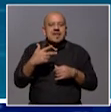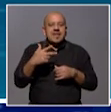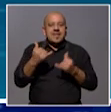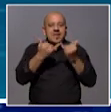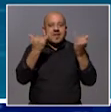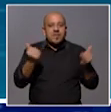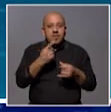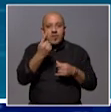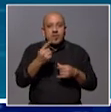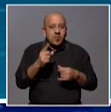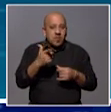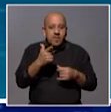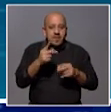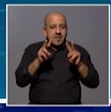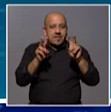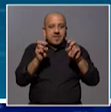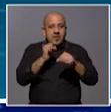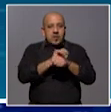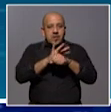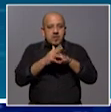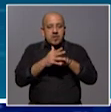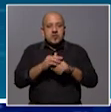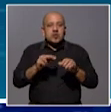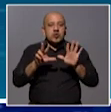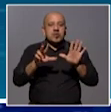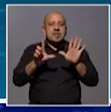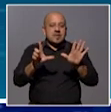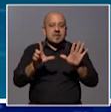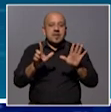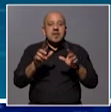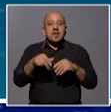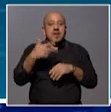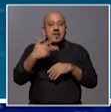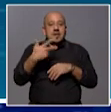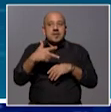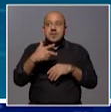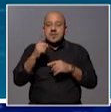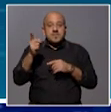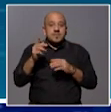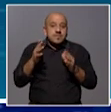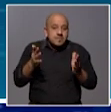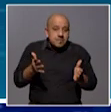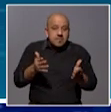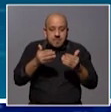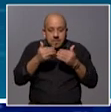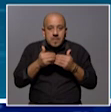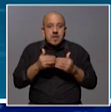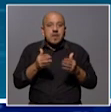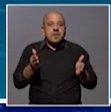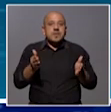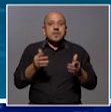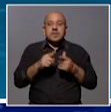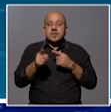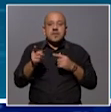había declarado la emergencia sanitaria 87 bajo este escenario y 13 que de alguna manera se